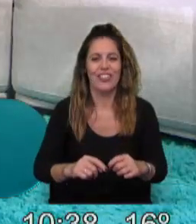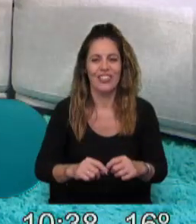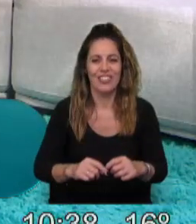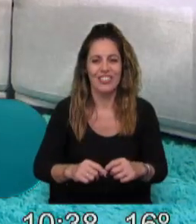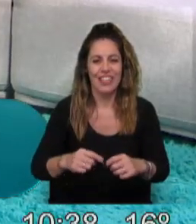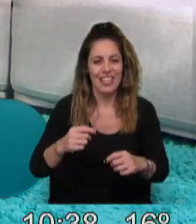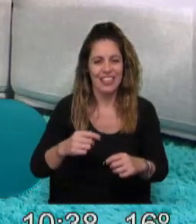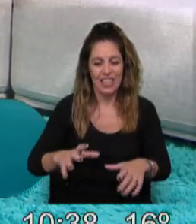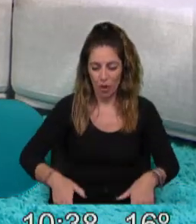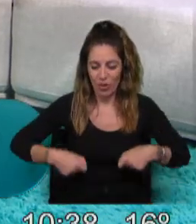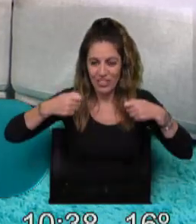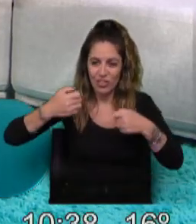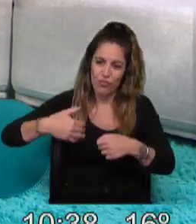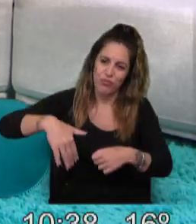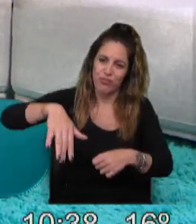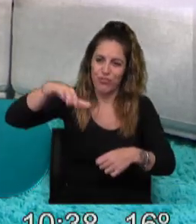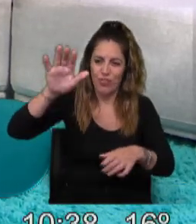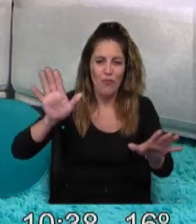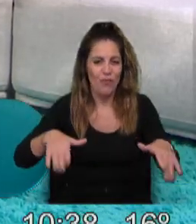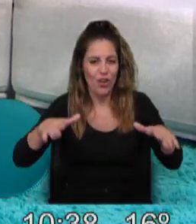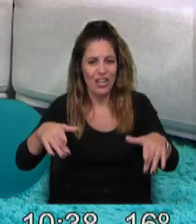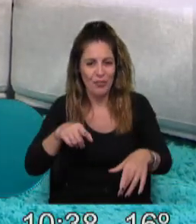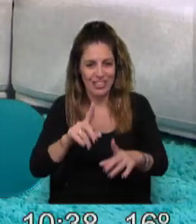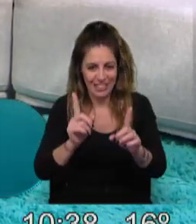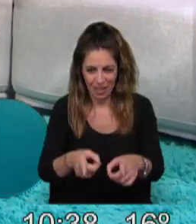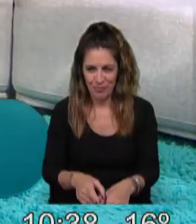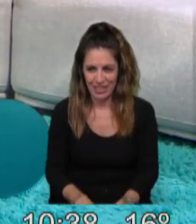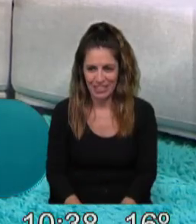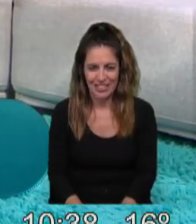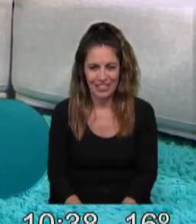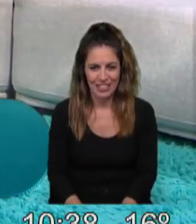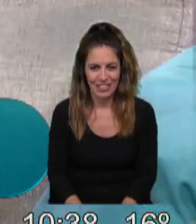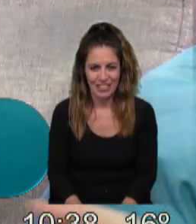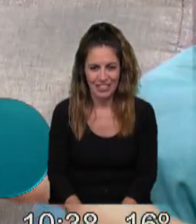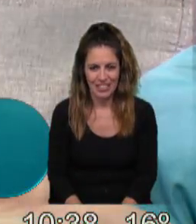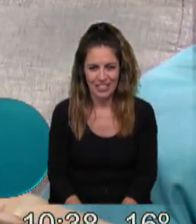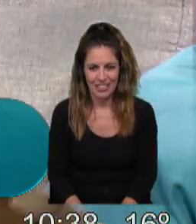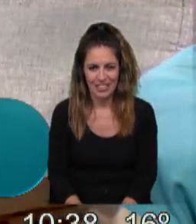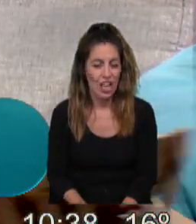Sí, claro. Bueno, también les traía para ustedes unos regalitos más. Entonces, Mariana,